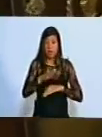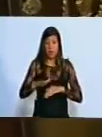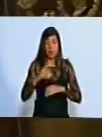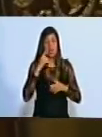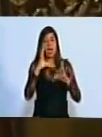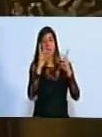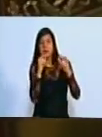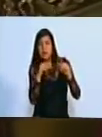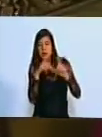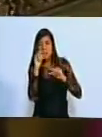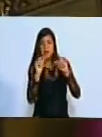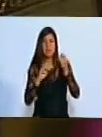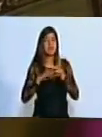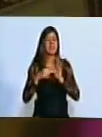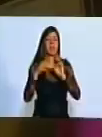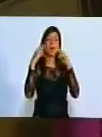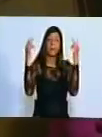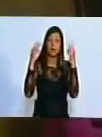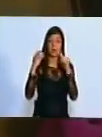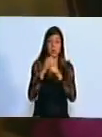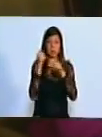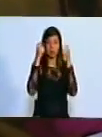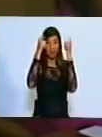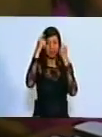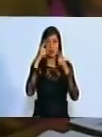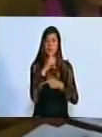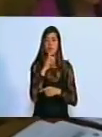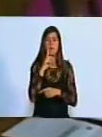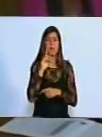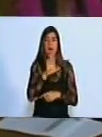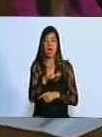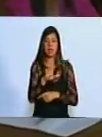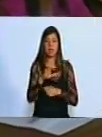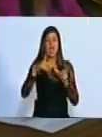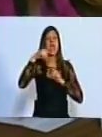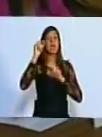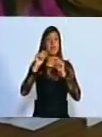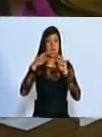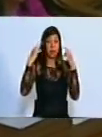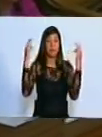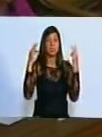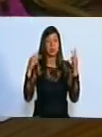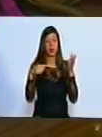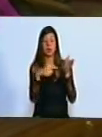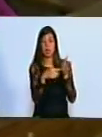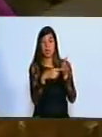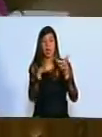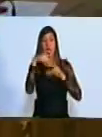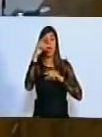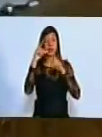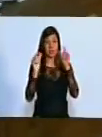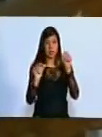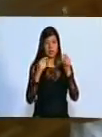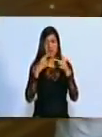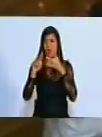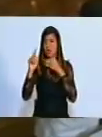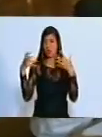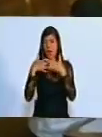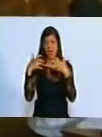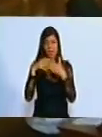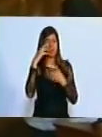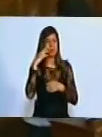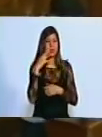victoria. El comandante Chávez la denominó como la estrella de la victoria, la estrella de Angostura y la estrella de